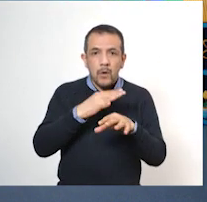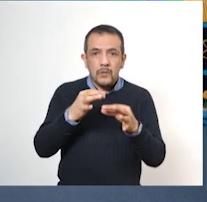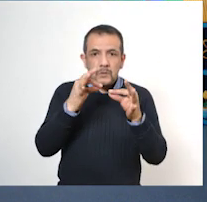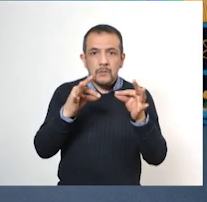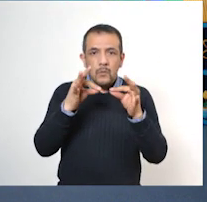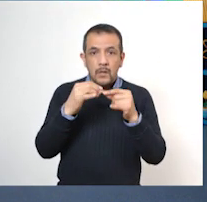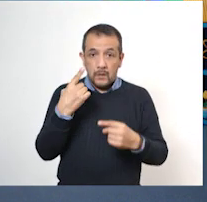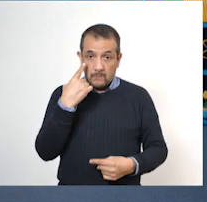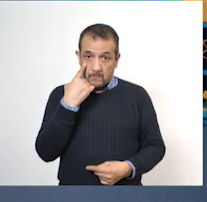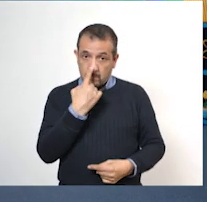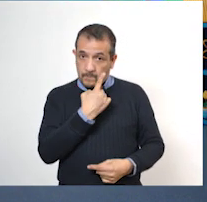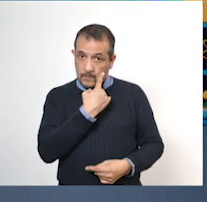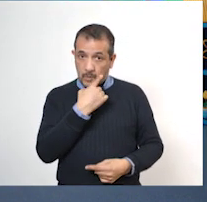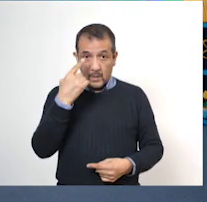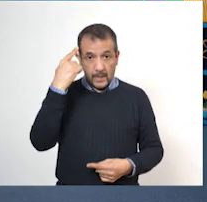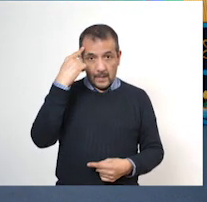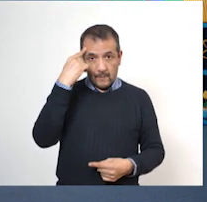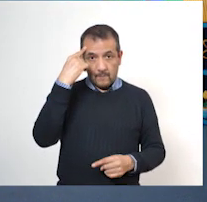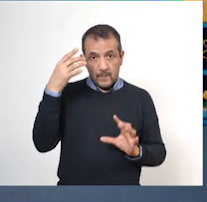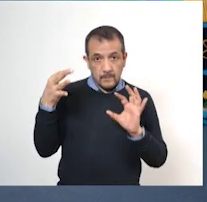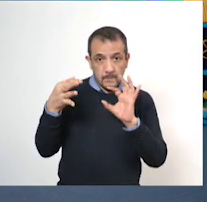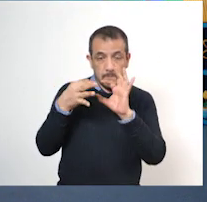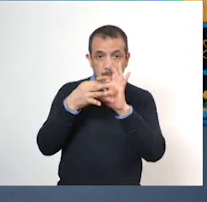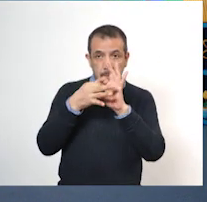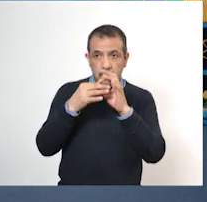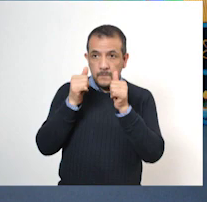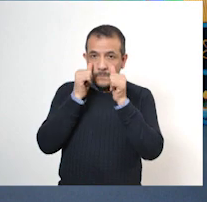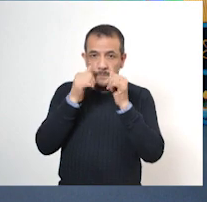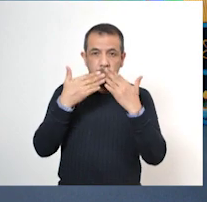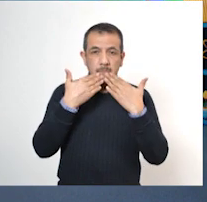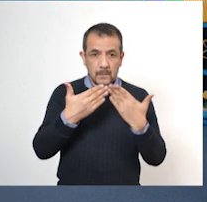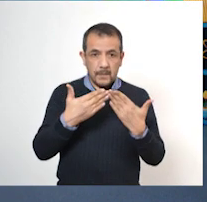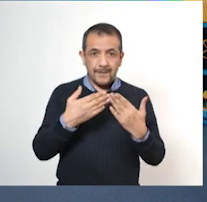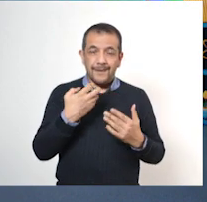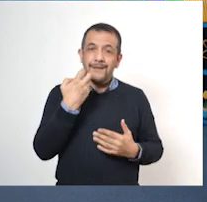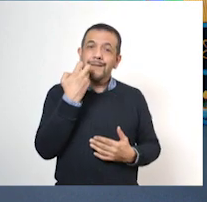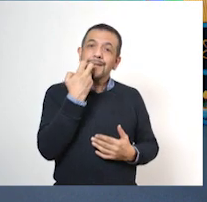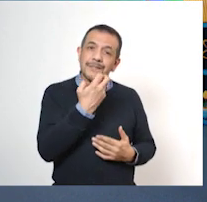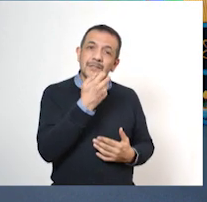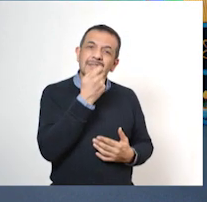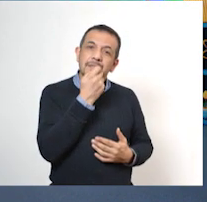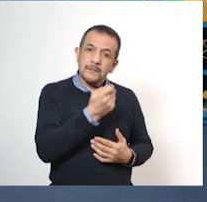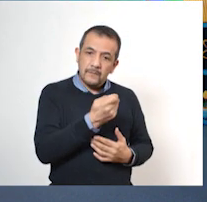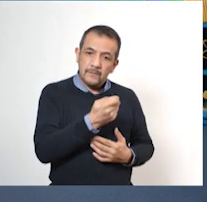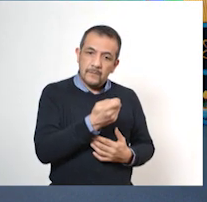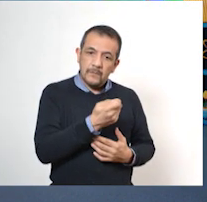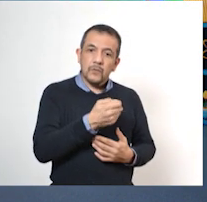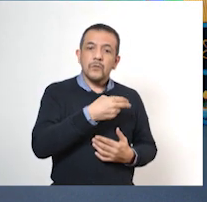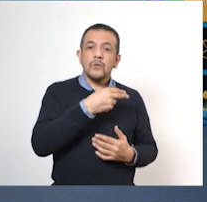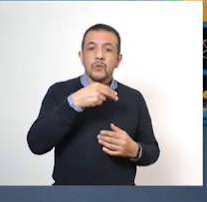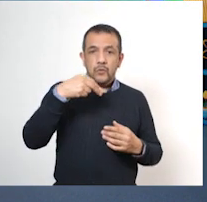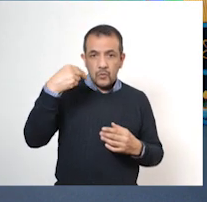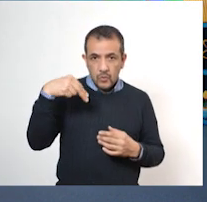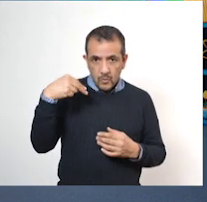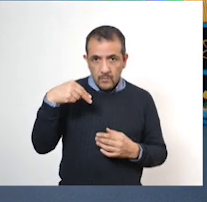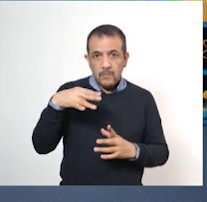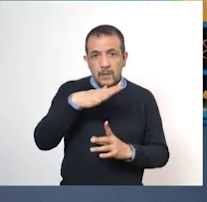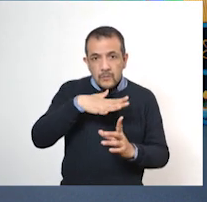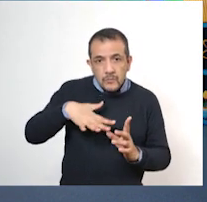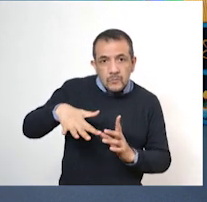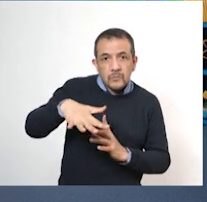ojo y la cabeza. Esto es de lo que estamos hablando. Esto es lo que